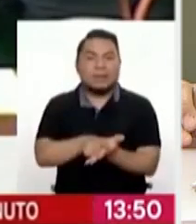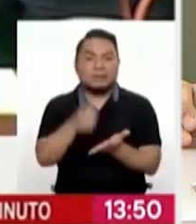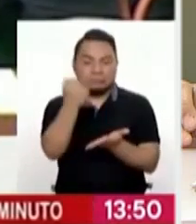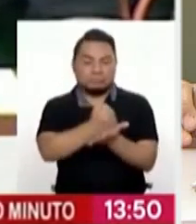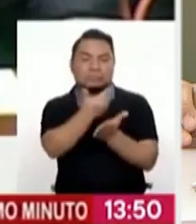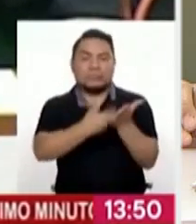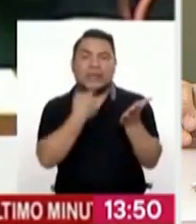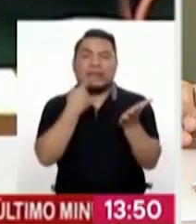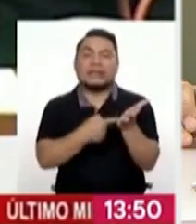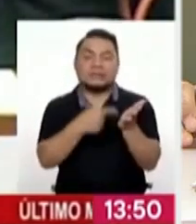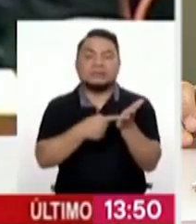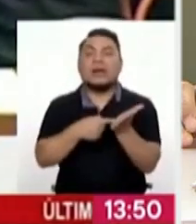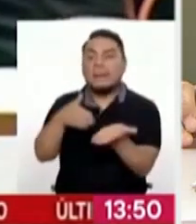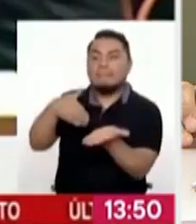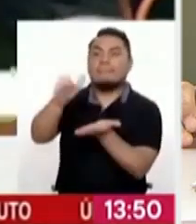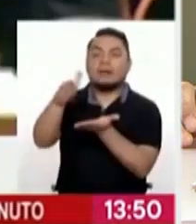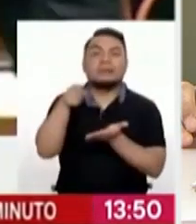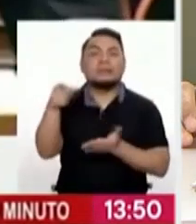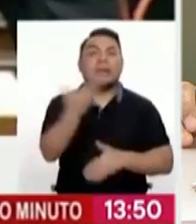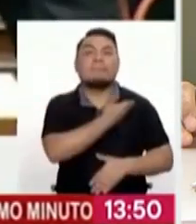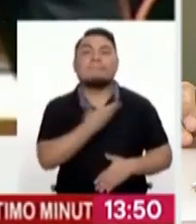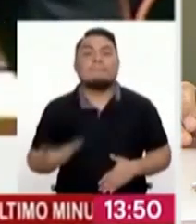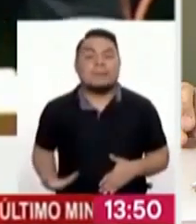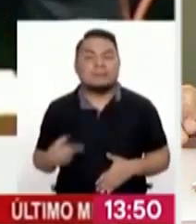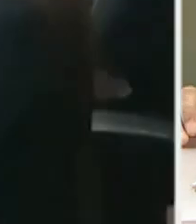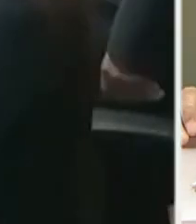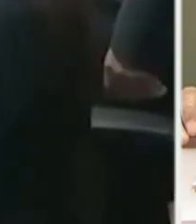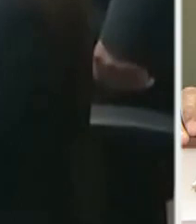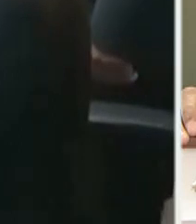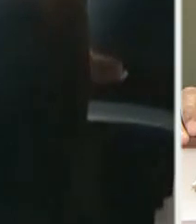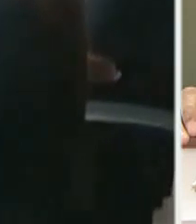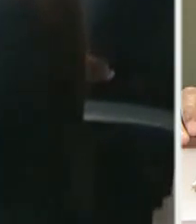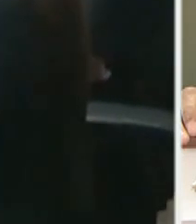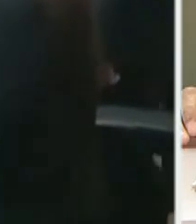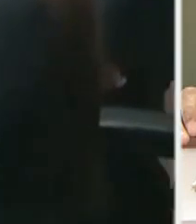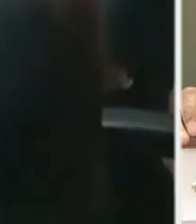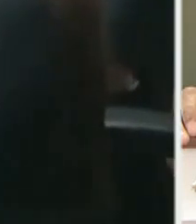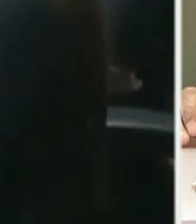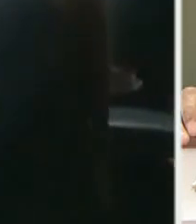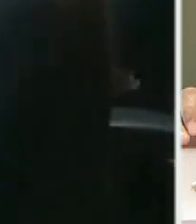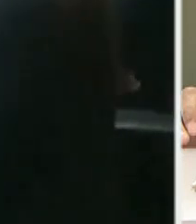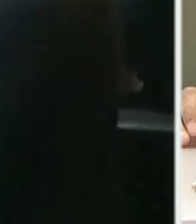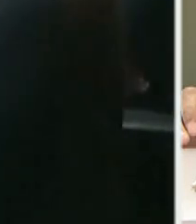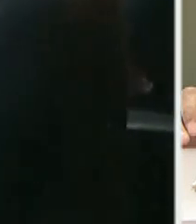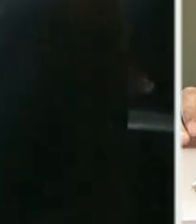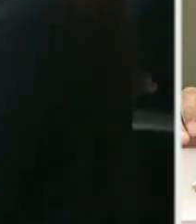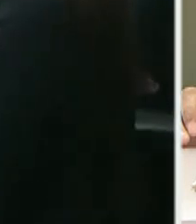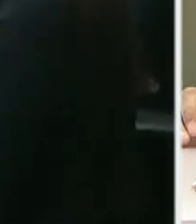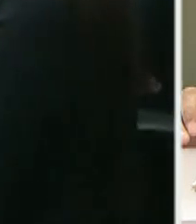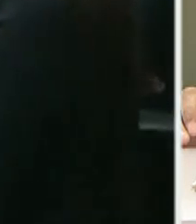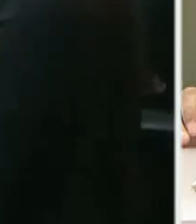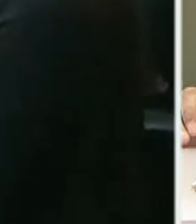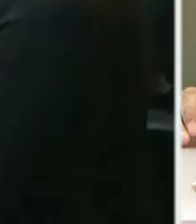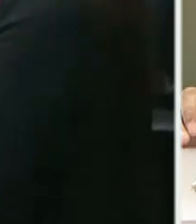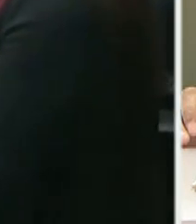es decir que tanto la Unión Europea como Estados Unidos parece que van a colaborar inicialmente con